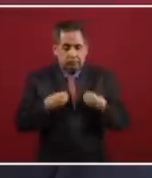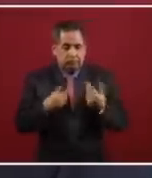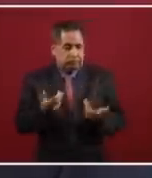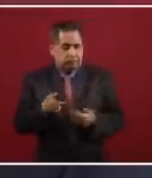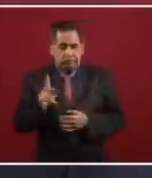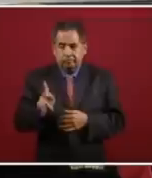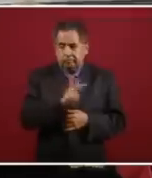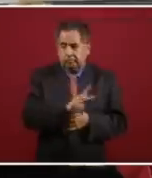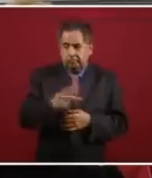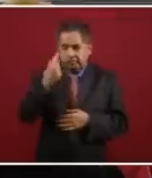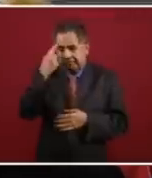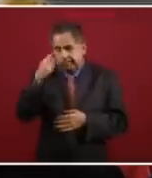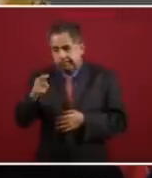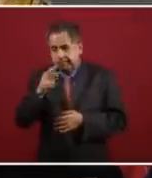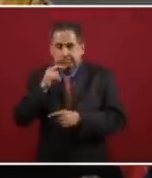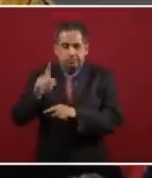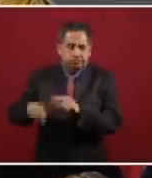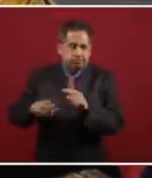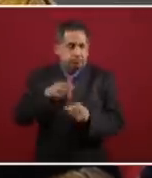como